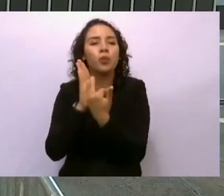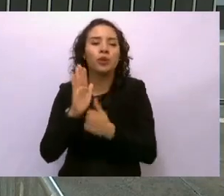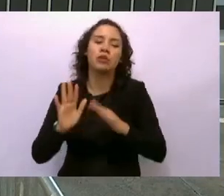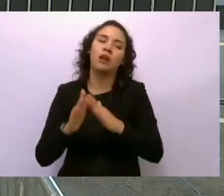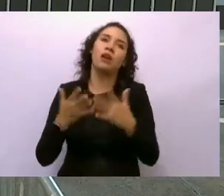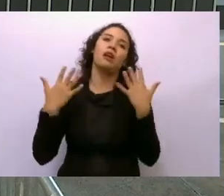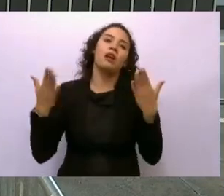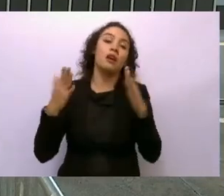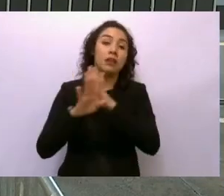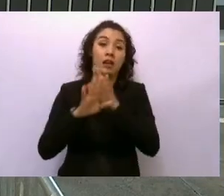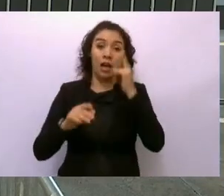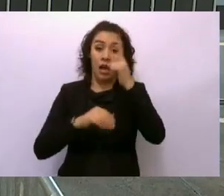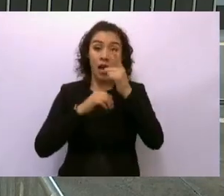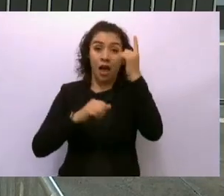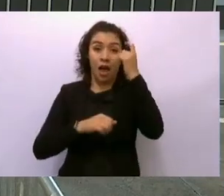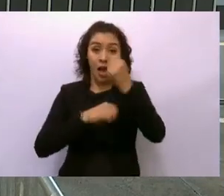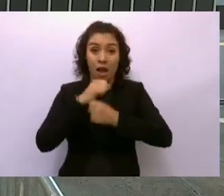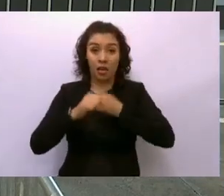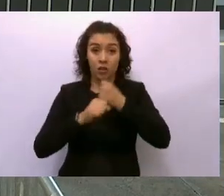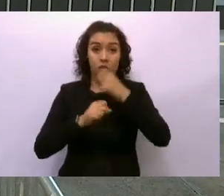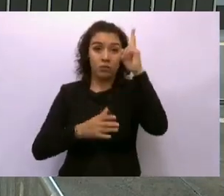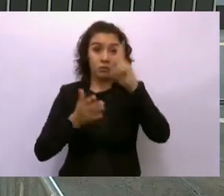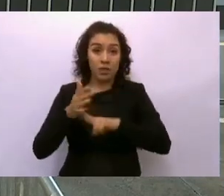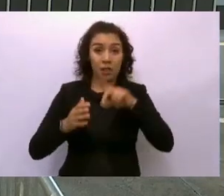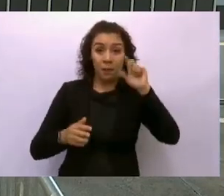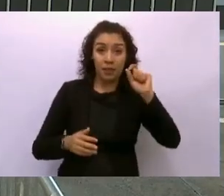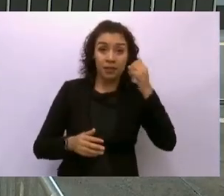este año y del año próximo.